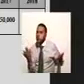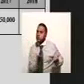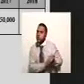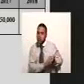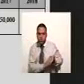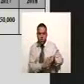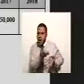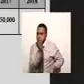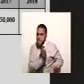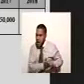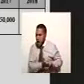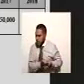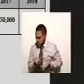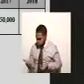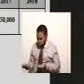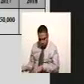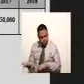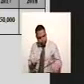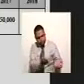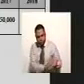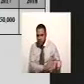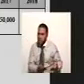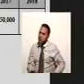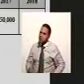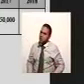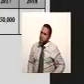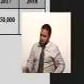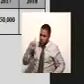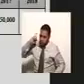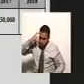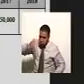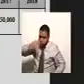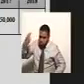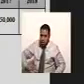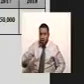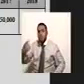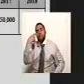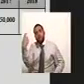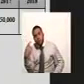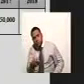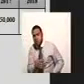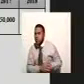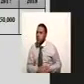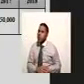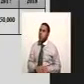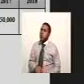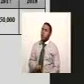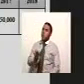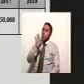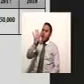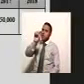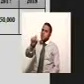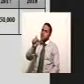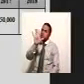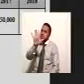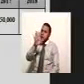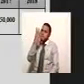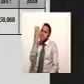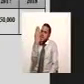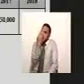señor ministro? ¿Cuántos vehículos buscó el gobierno con esos 1.4 billones de pesos para reponer el parque